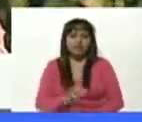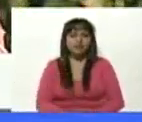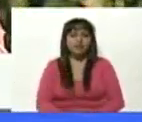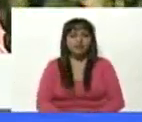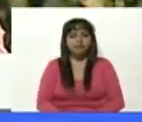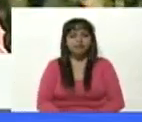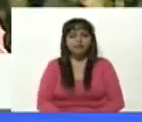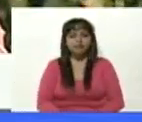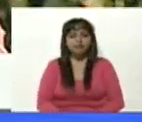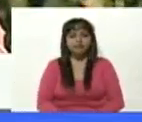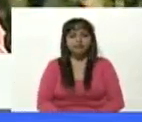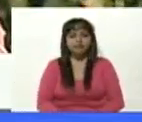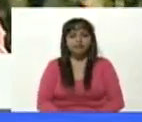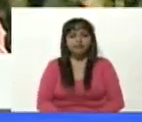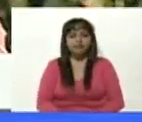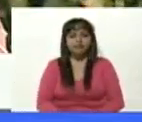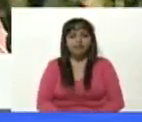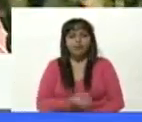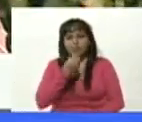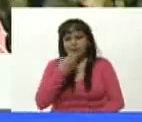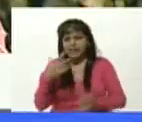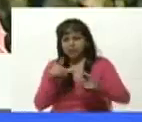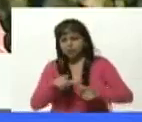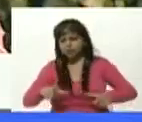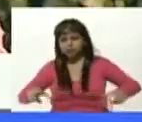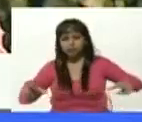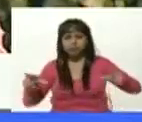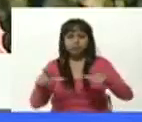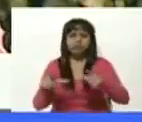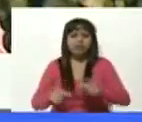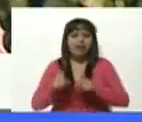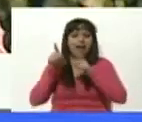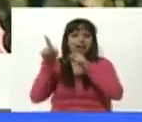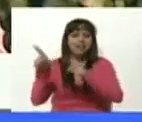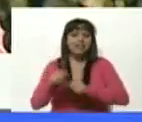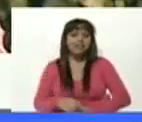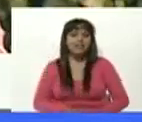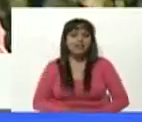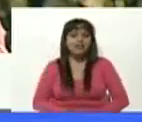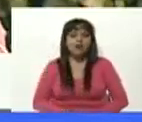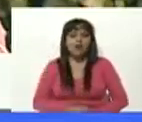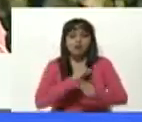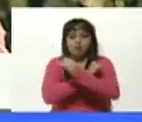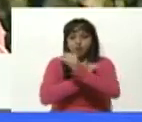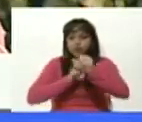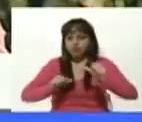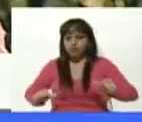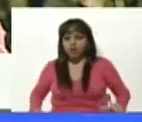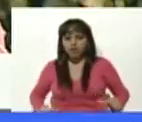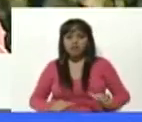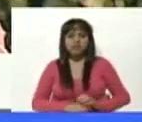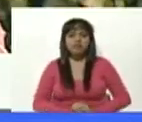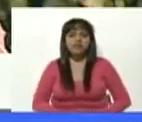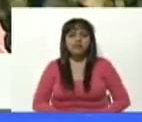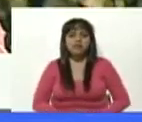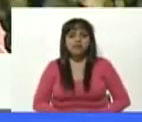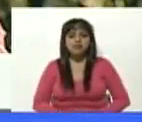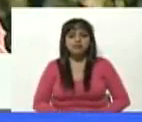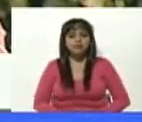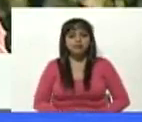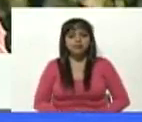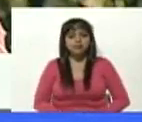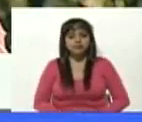Municipio Araure, bello Araure. Araure, allá en Portuguesa, en el sector Potrero de